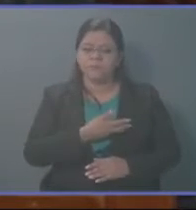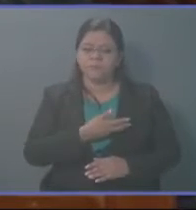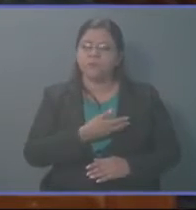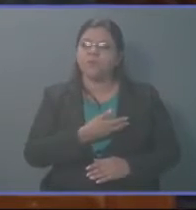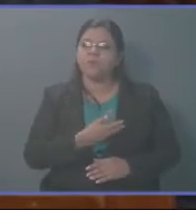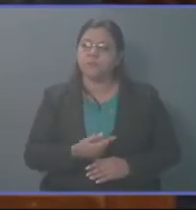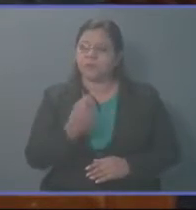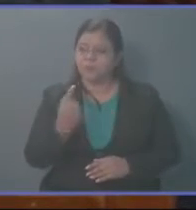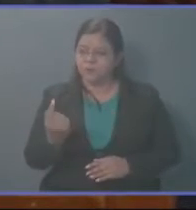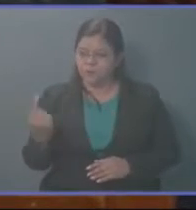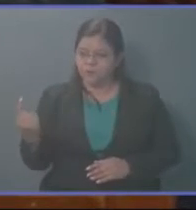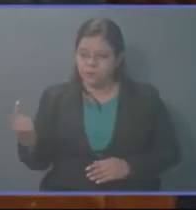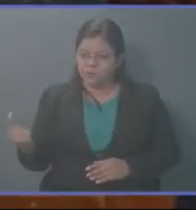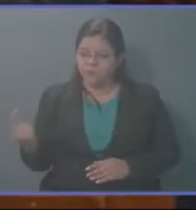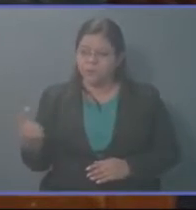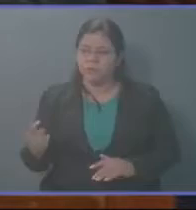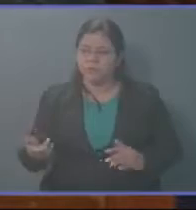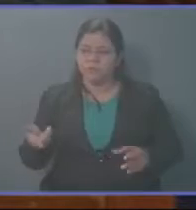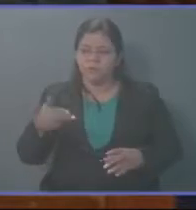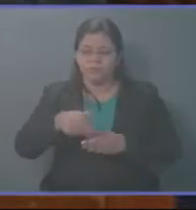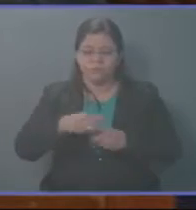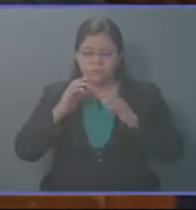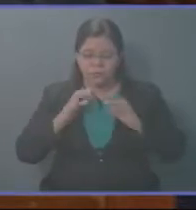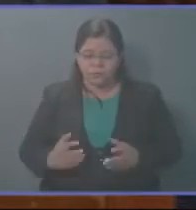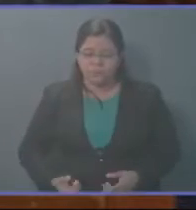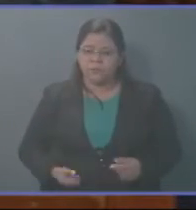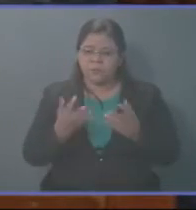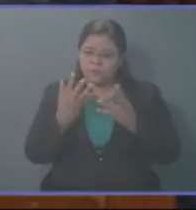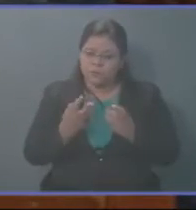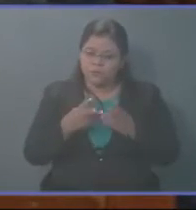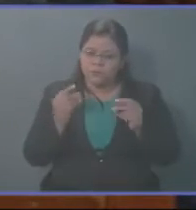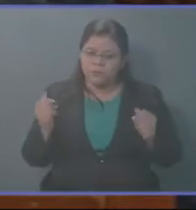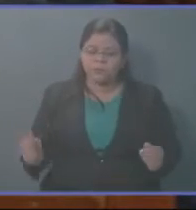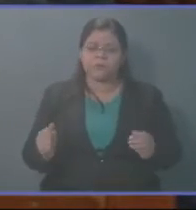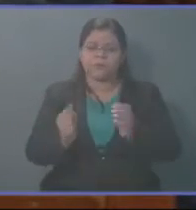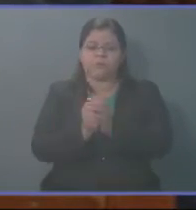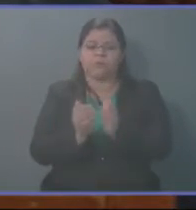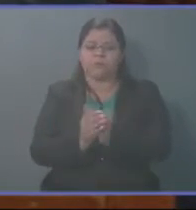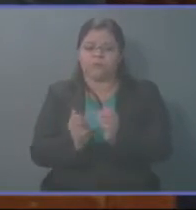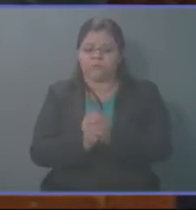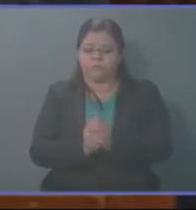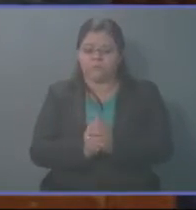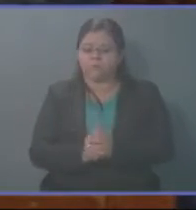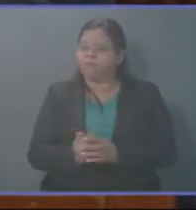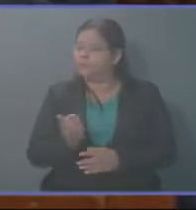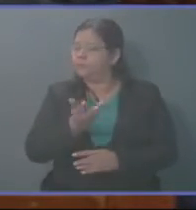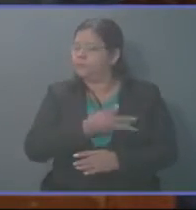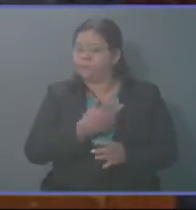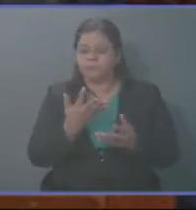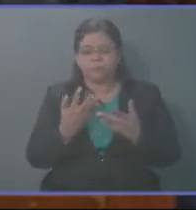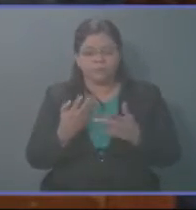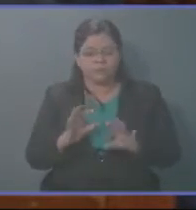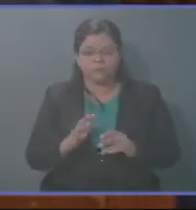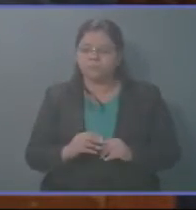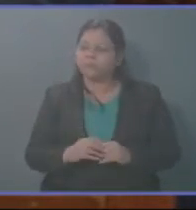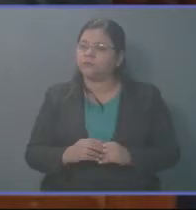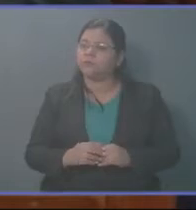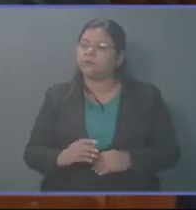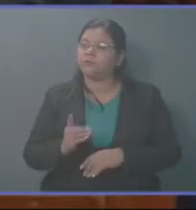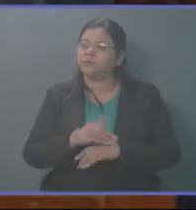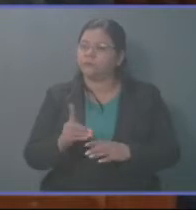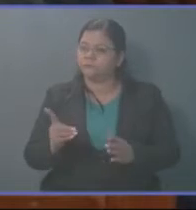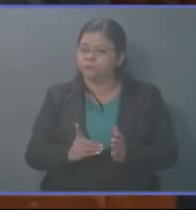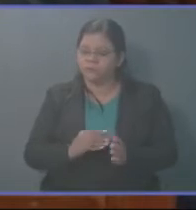públicos, es resolverle los problemas. Pero no vamos a ir como diputado a ver qué